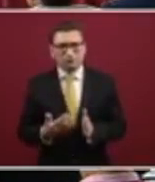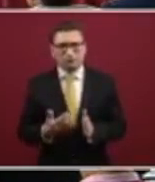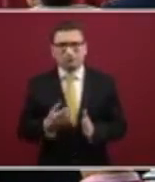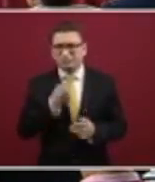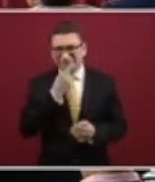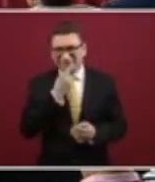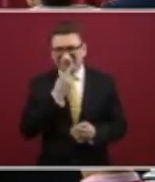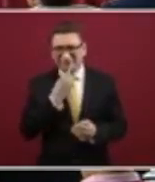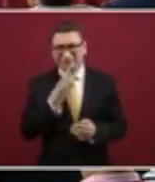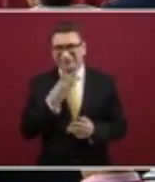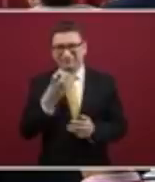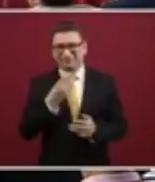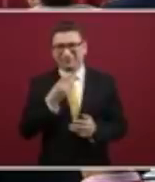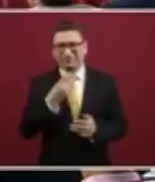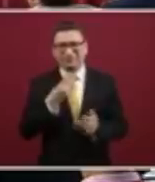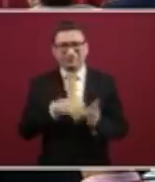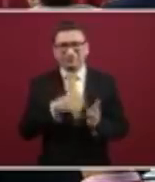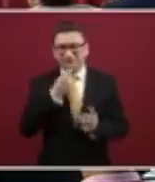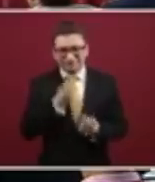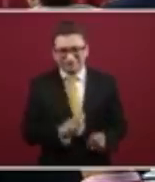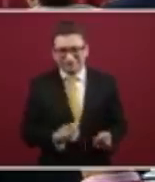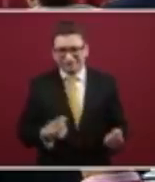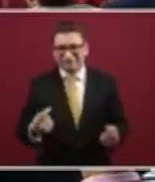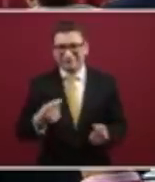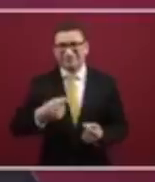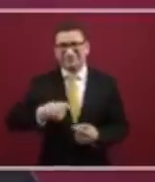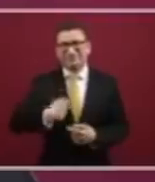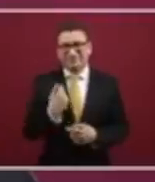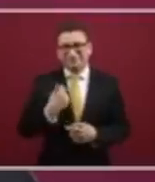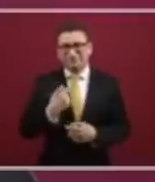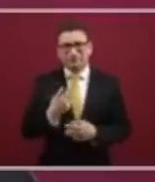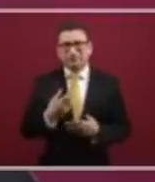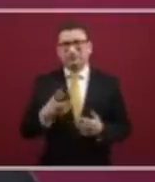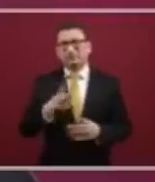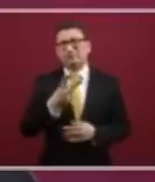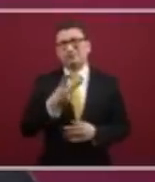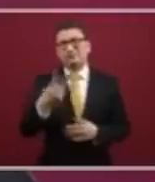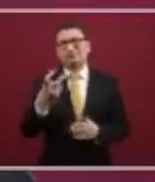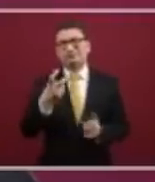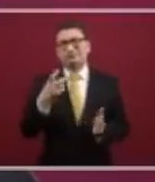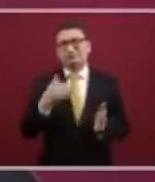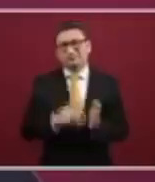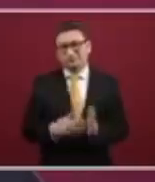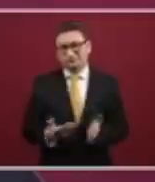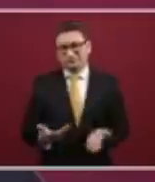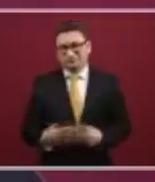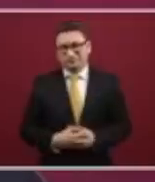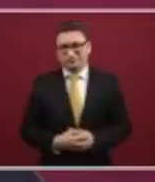estancias infantiles? Pues resultó que eran nada más 200 mil,